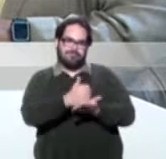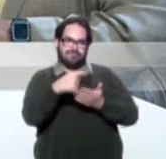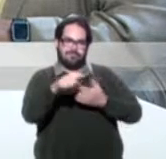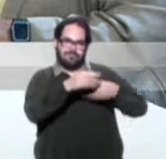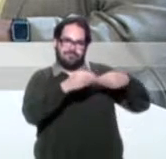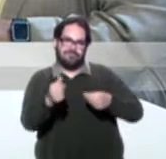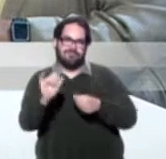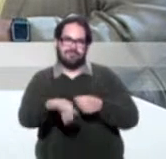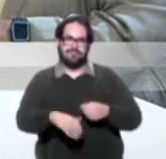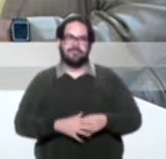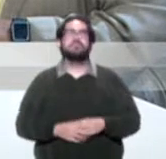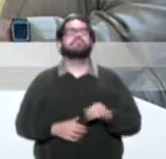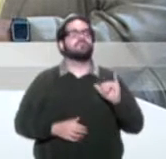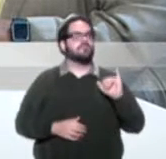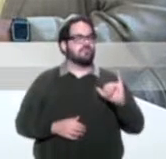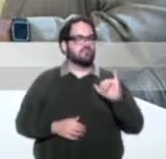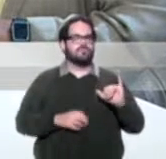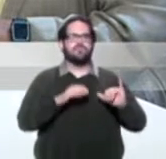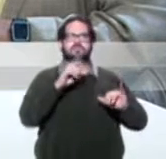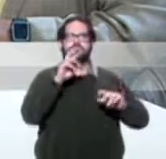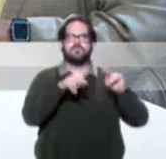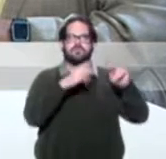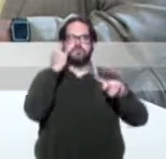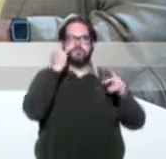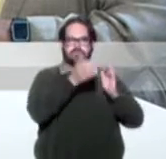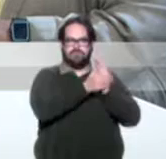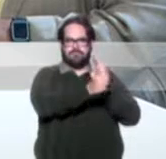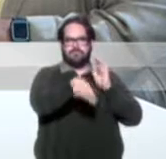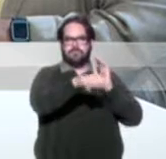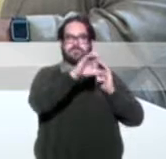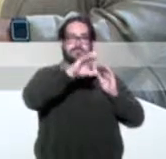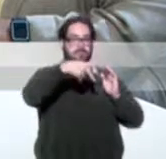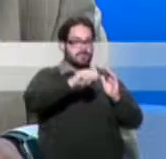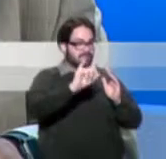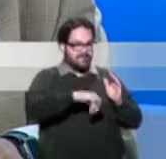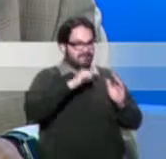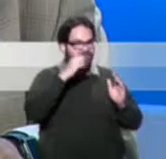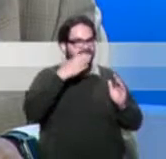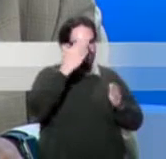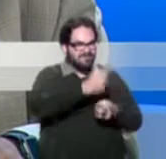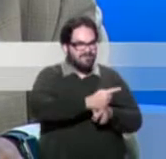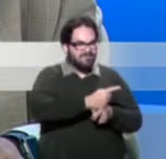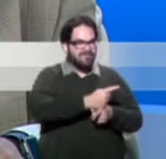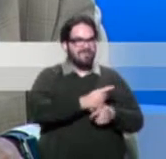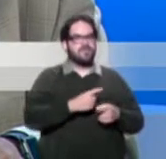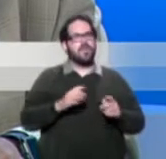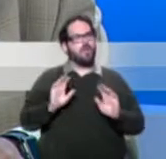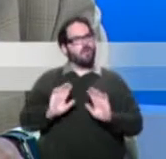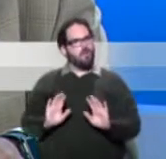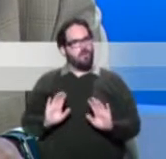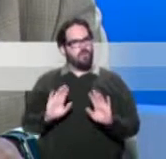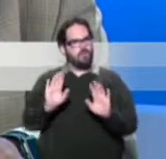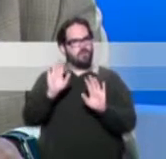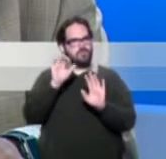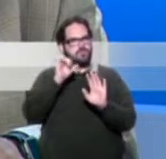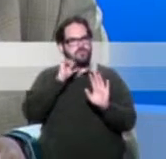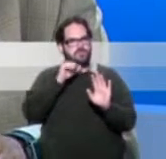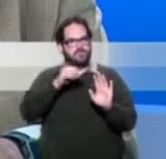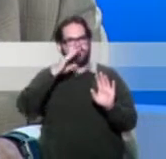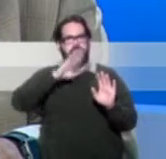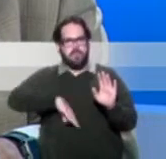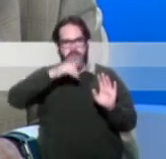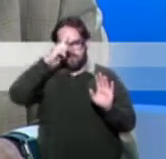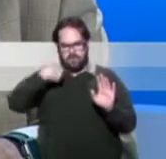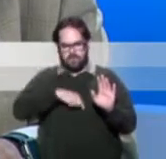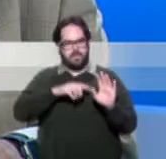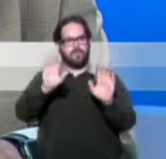para quien te llena la planilla, que tiene el conocimiento, no es un inconveniente. No debe ser un inconveniente. Una cosa sí que siempre que tienes que tener presente, pues